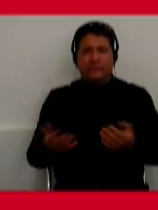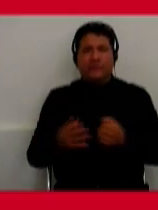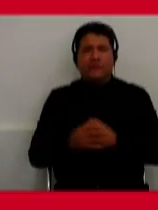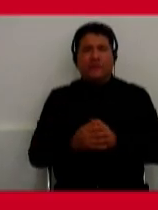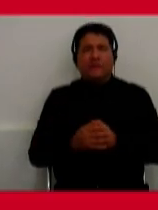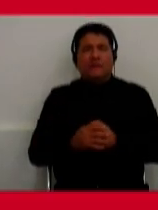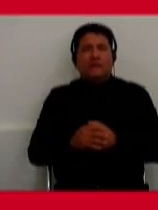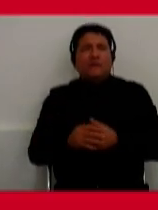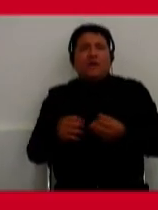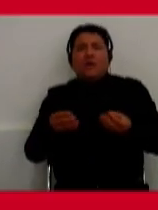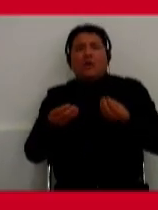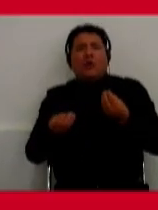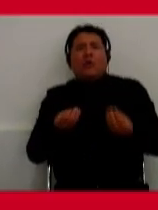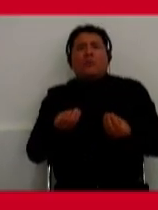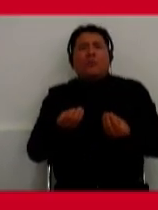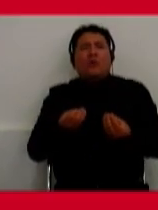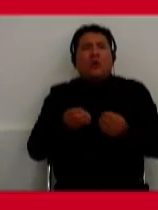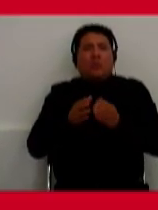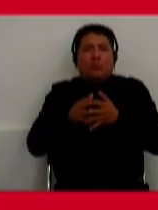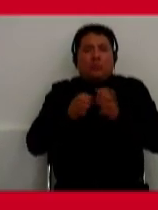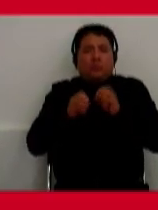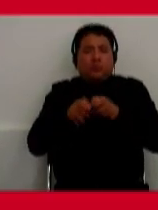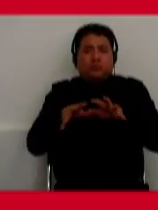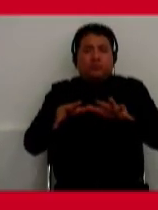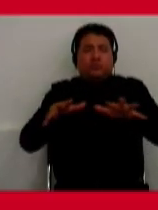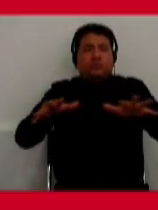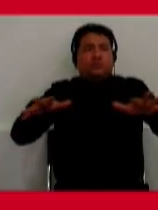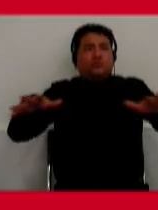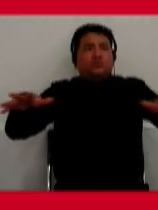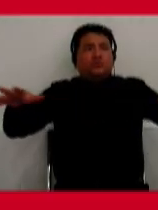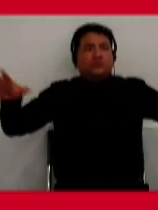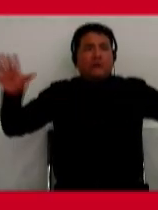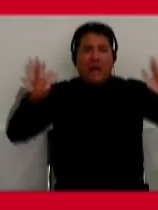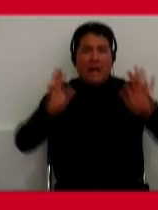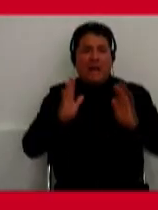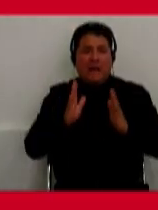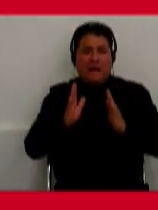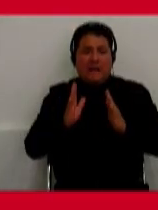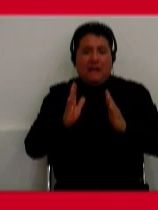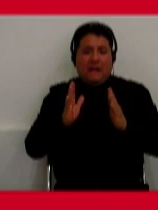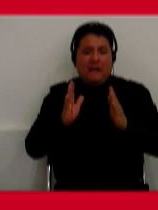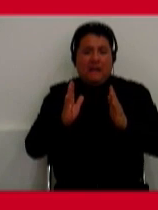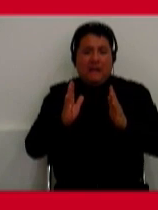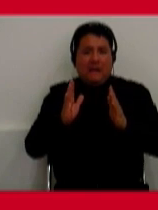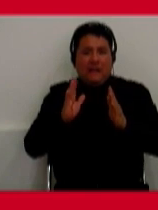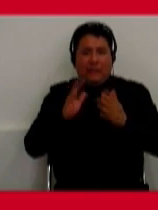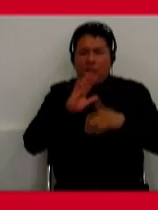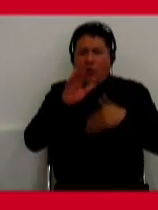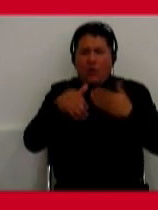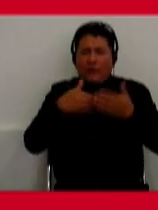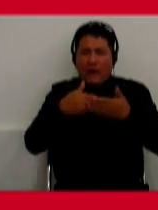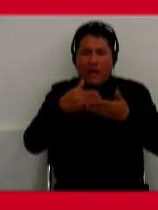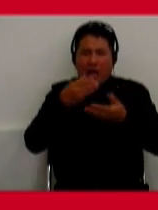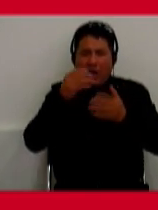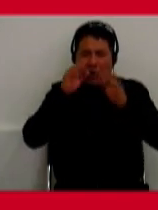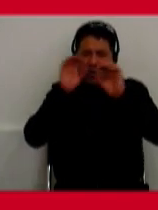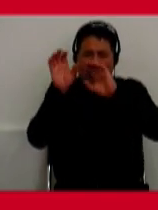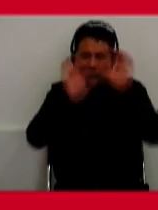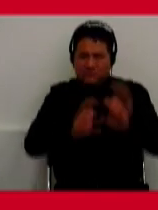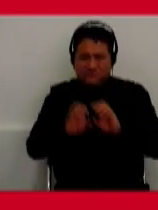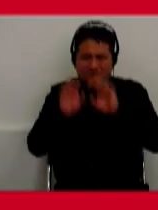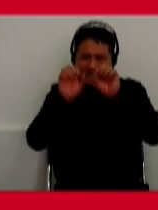¿Cómo se amplió nuestra base de datos en Volcan? Ahí es donde tuvimos el reto, el camino del 2021,